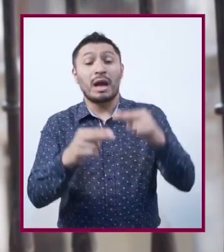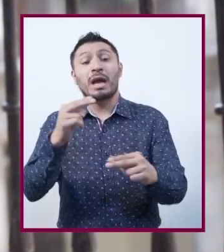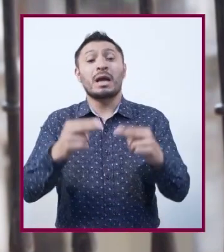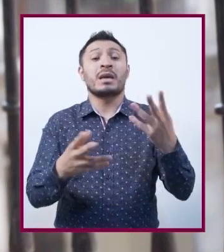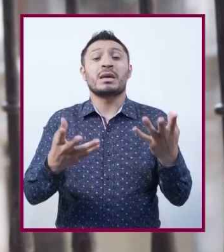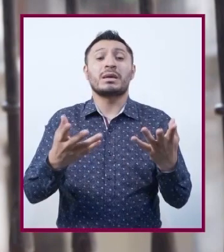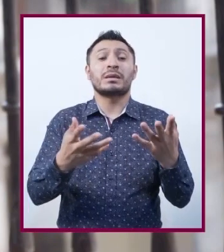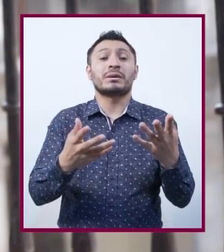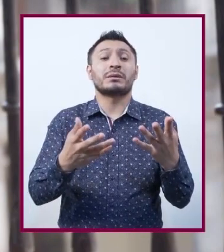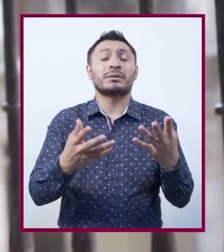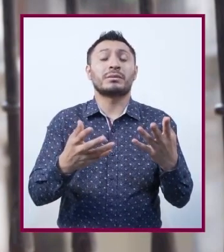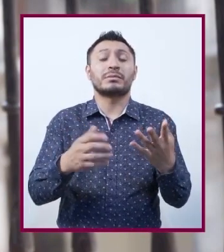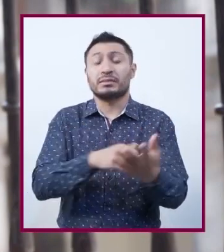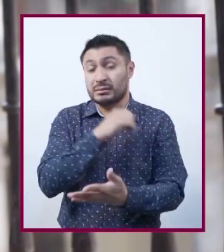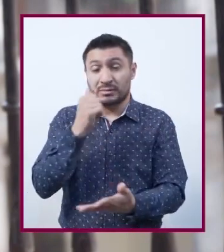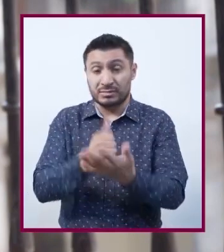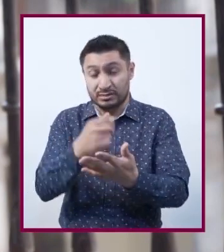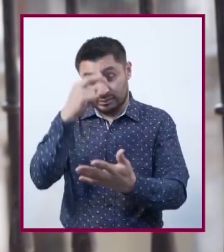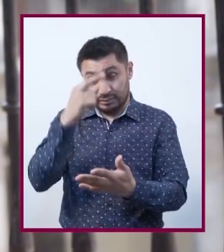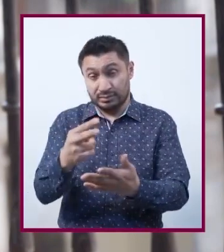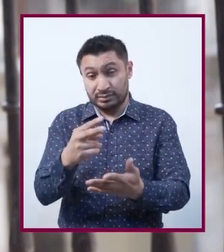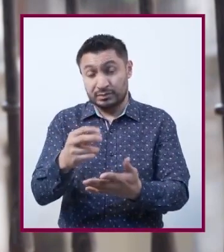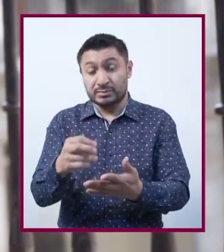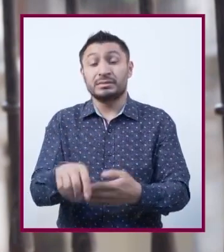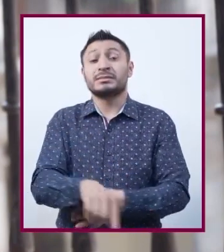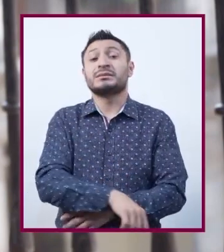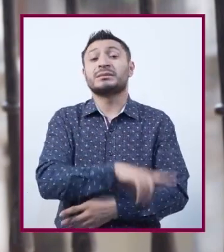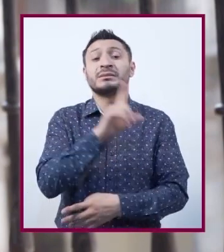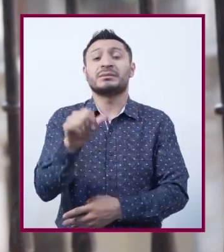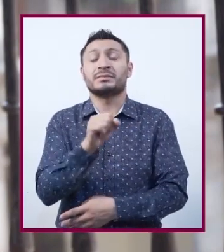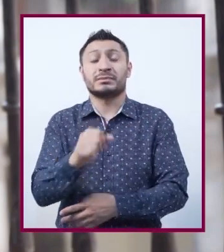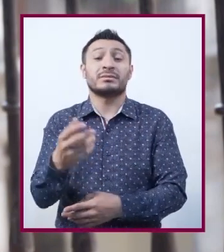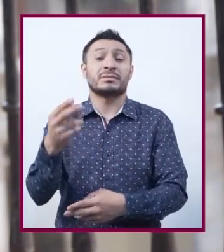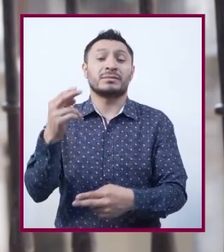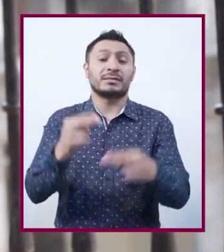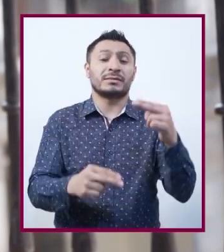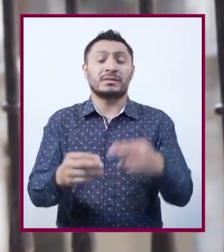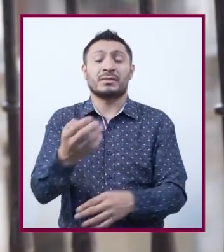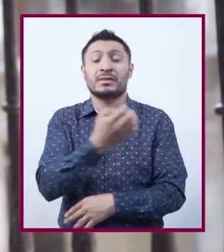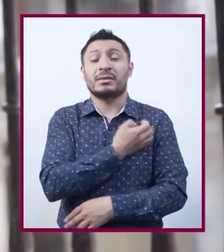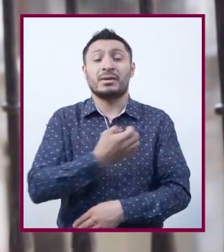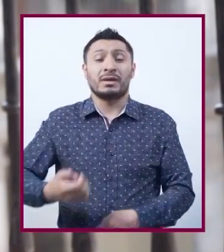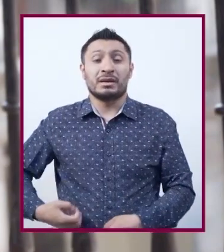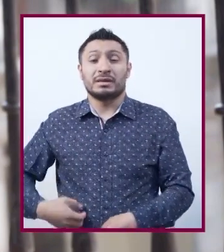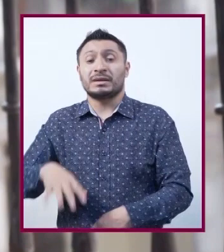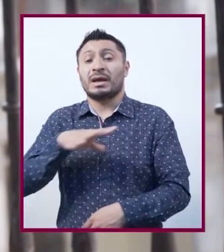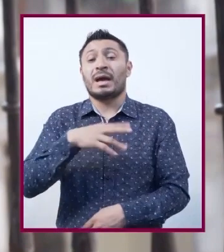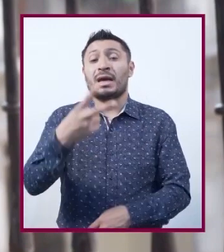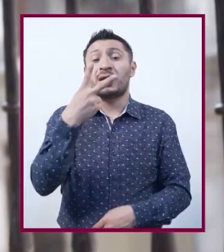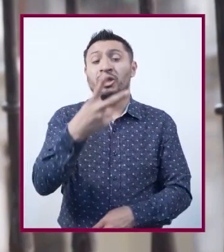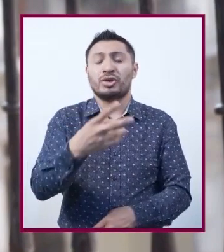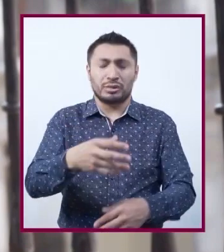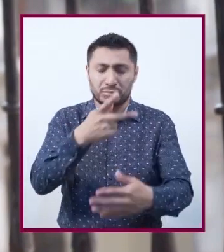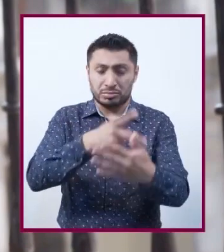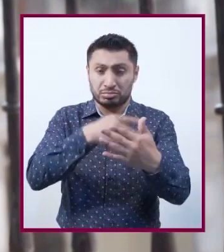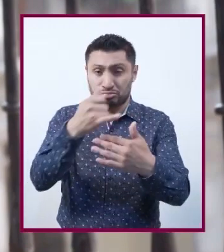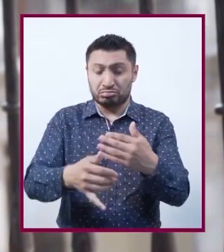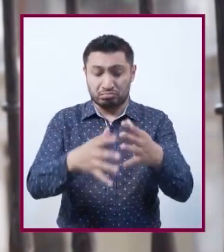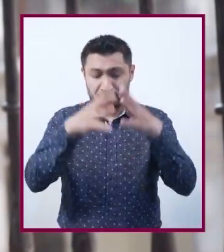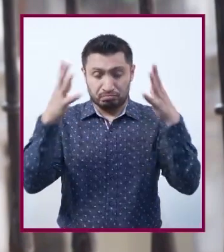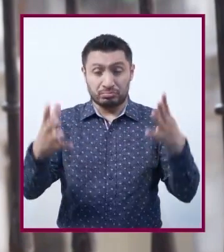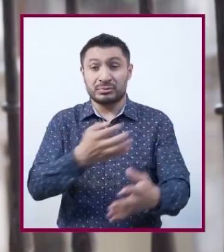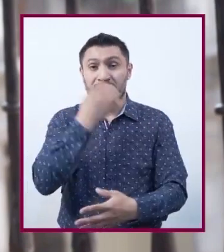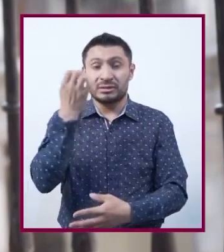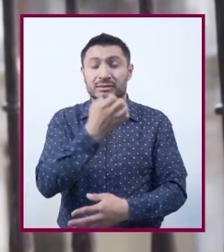proyecto primero a nivel del área de la metropolitana de la Ciudad de México, pero después a nivel estatal